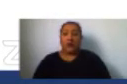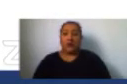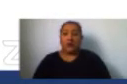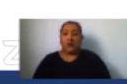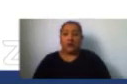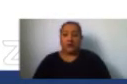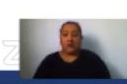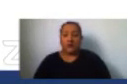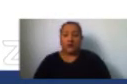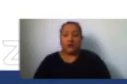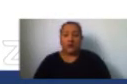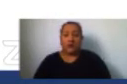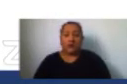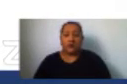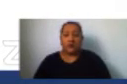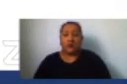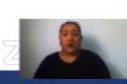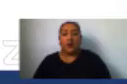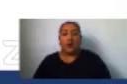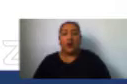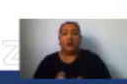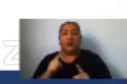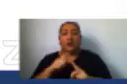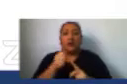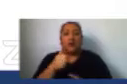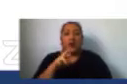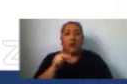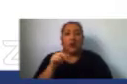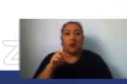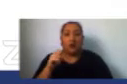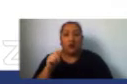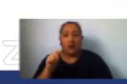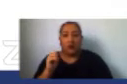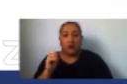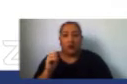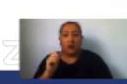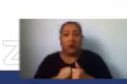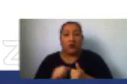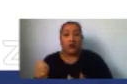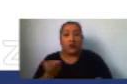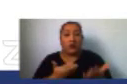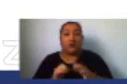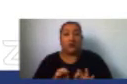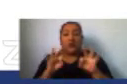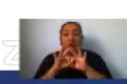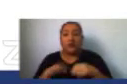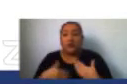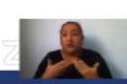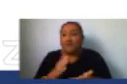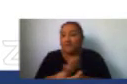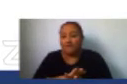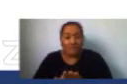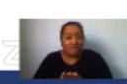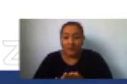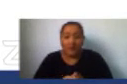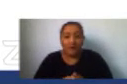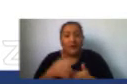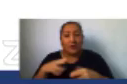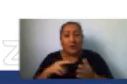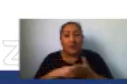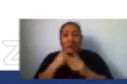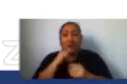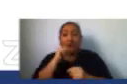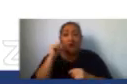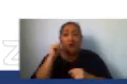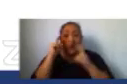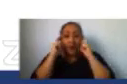Actualmente tenemos protestas en Tarapoto donde el servicio no se abastece. Los mercados también evidenciaron una falta de